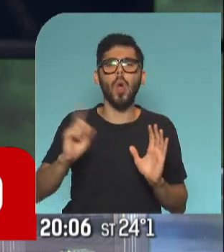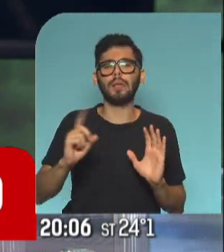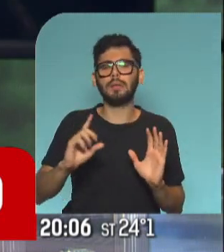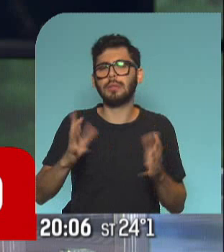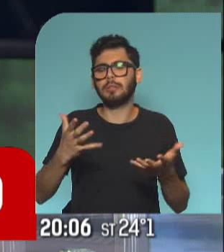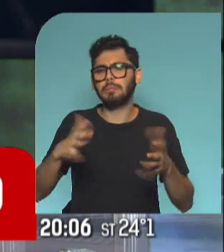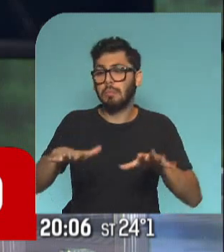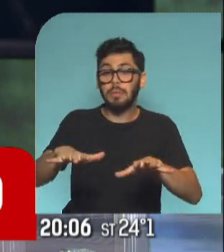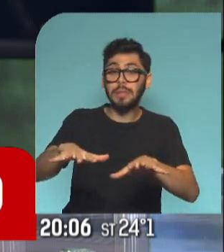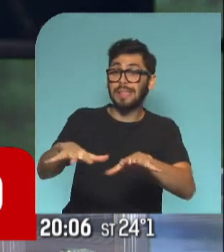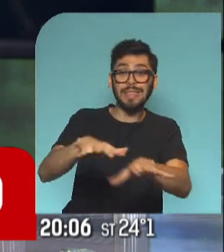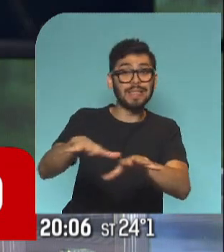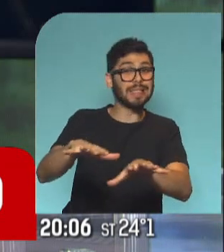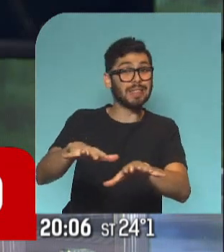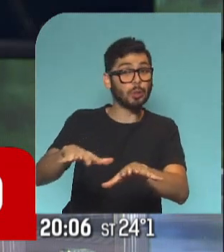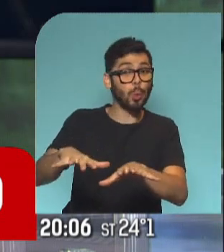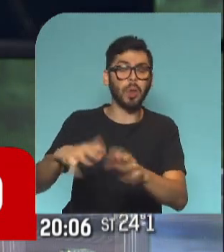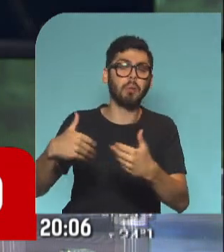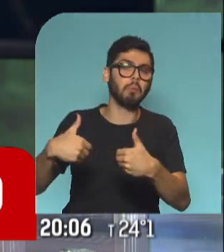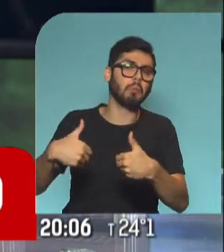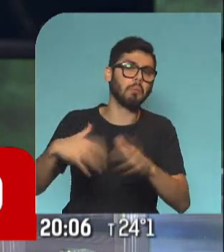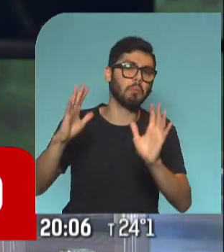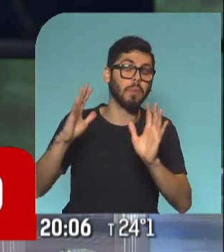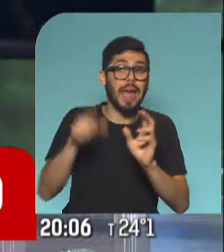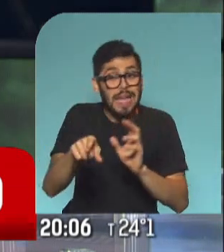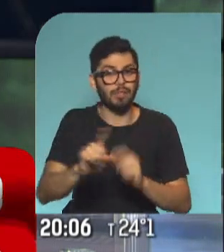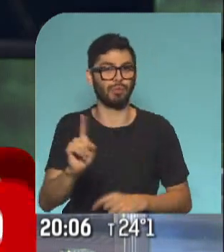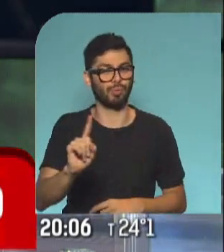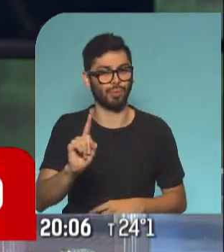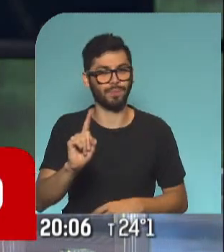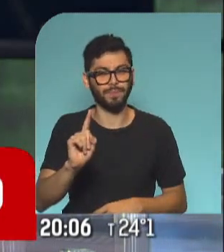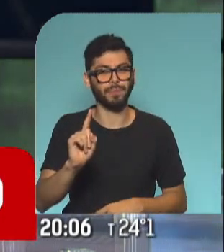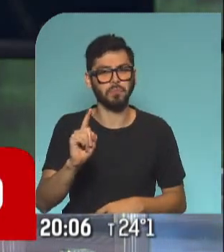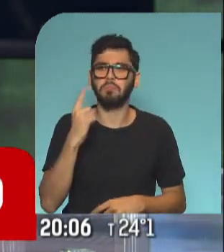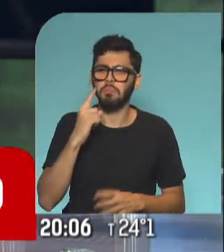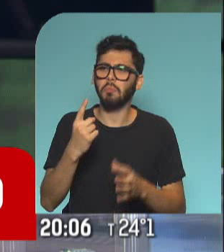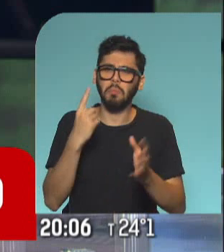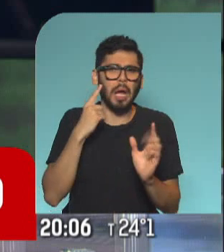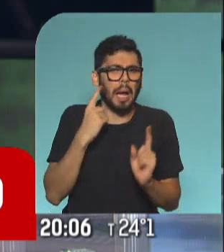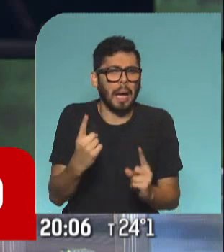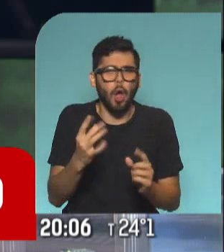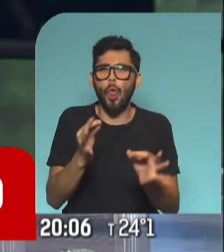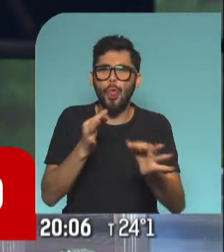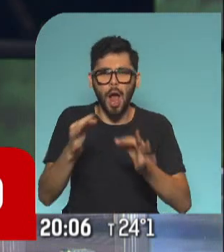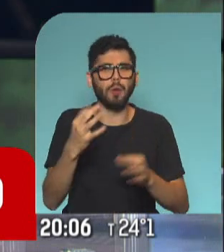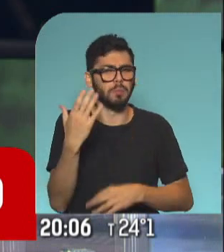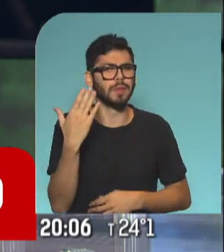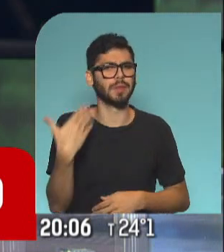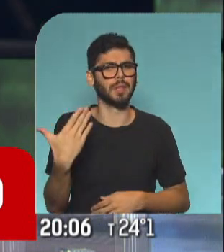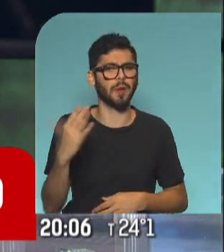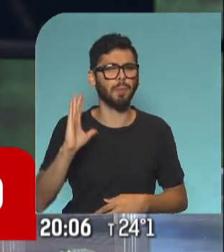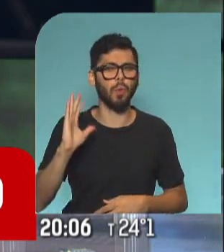frente a la situación que estamos atravesando creemos que puede haber diálogo tenemos que ser